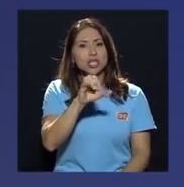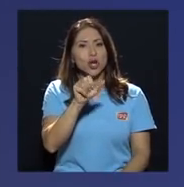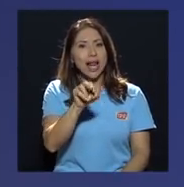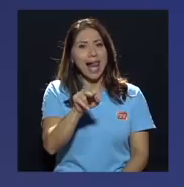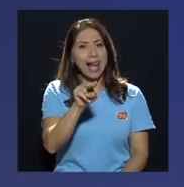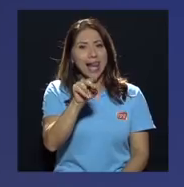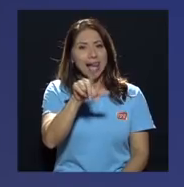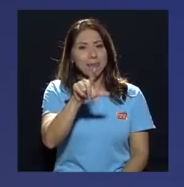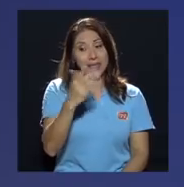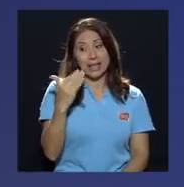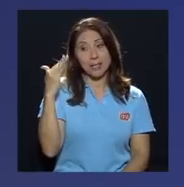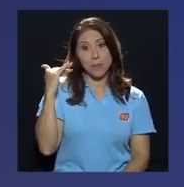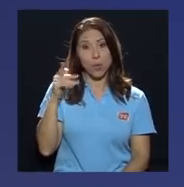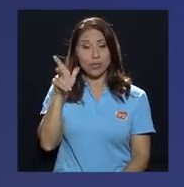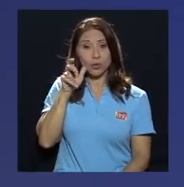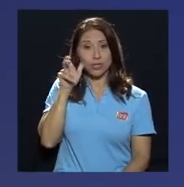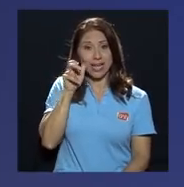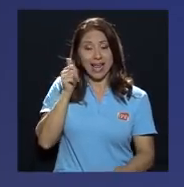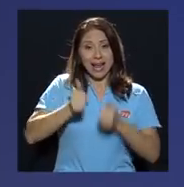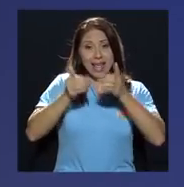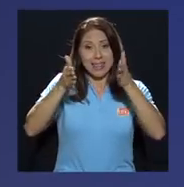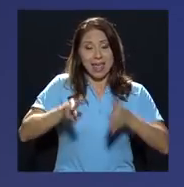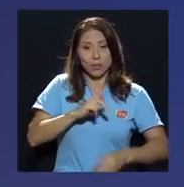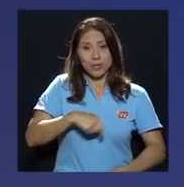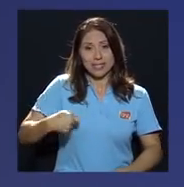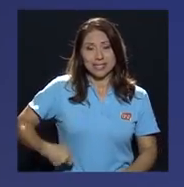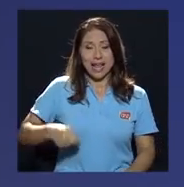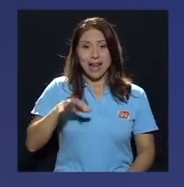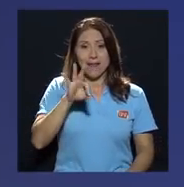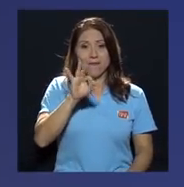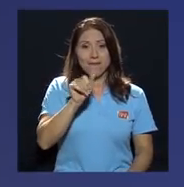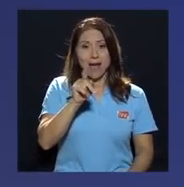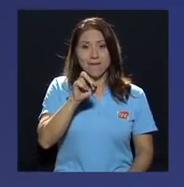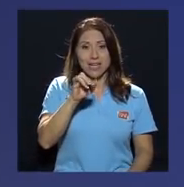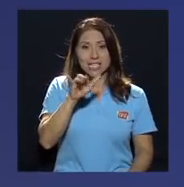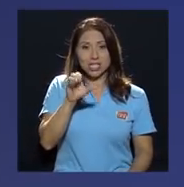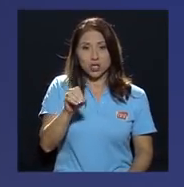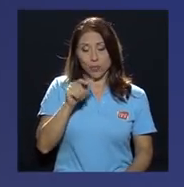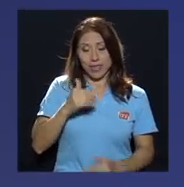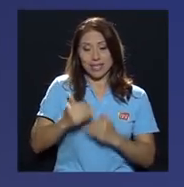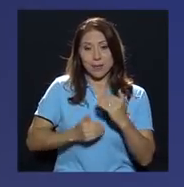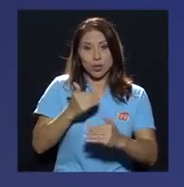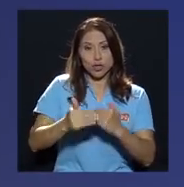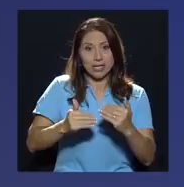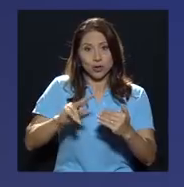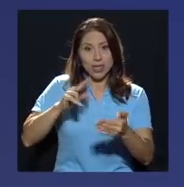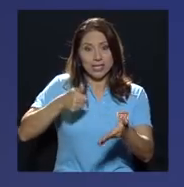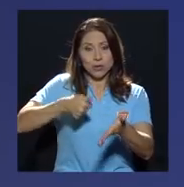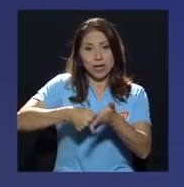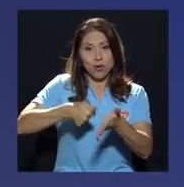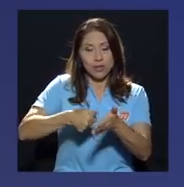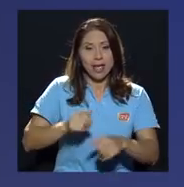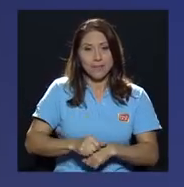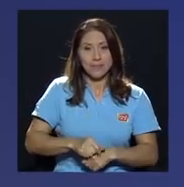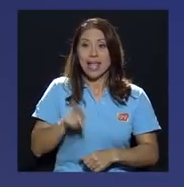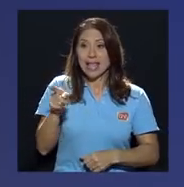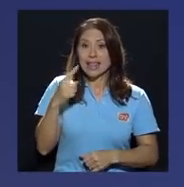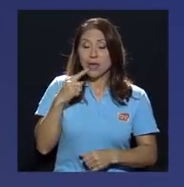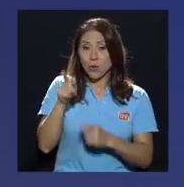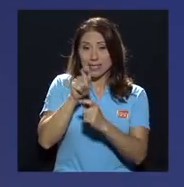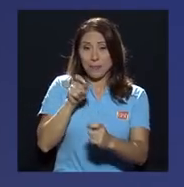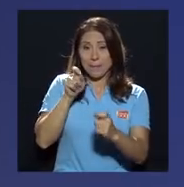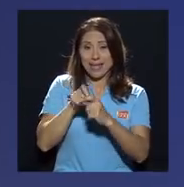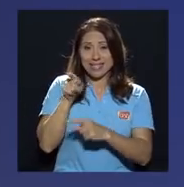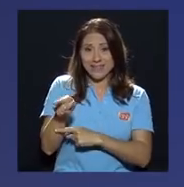fabricio candidato presidencial en este proceso de segunda ronda de que en específico